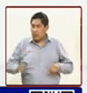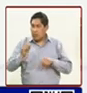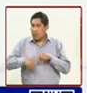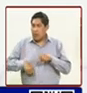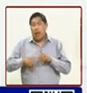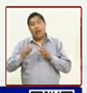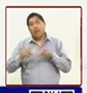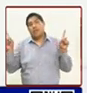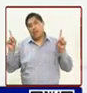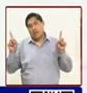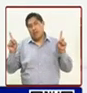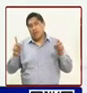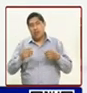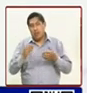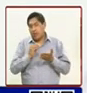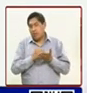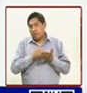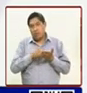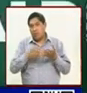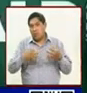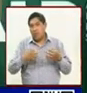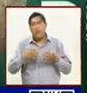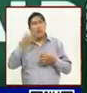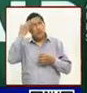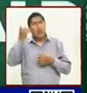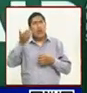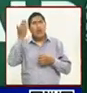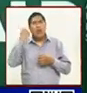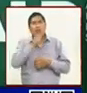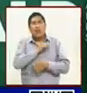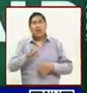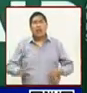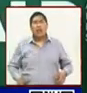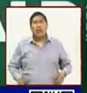un asunto diferente. ¿Por qué Coco Áñez ejerció como alcalde estando